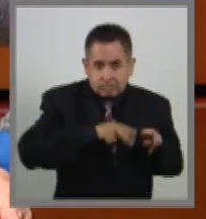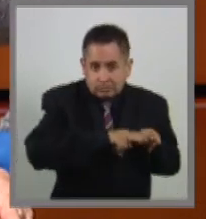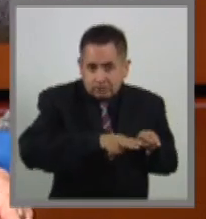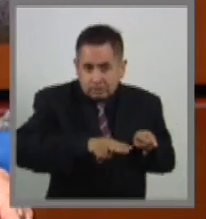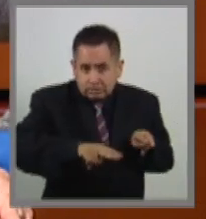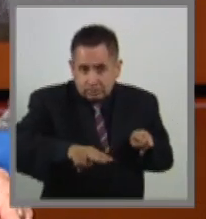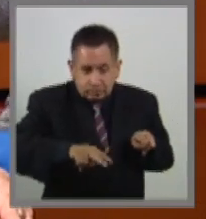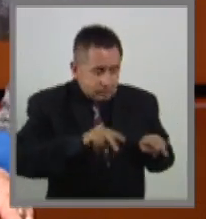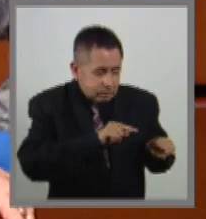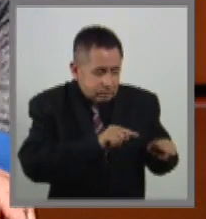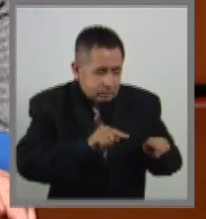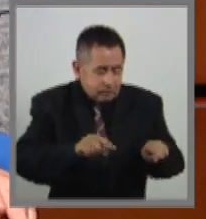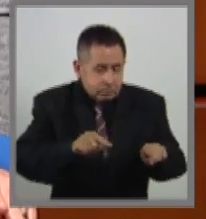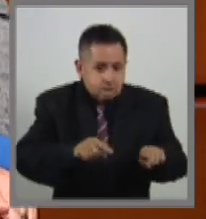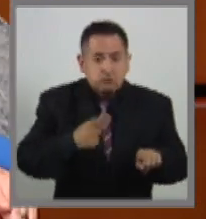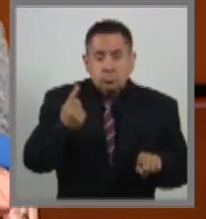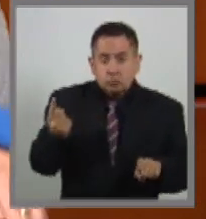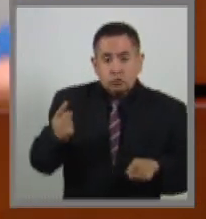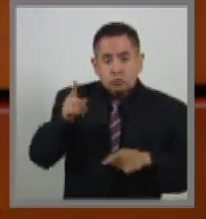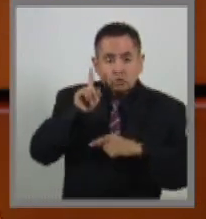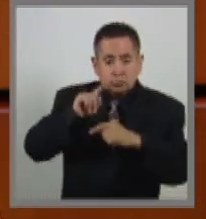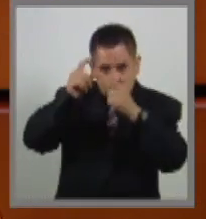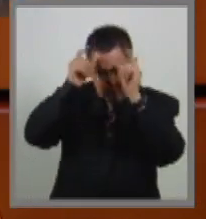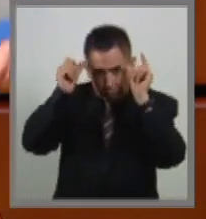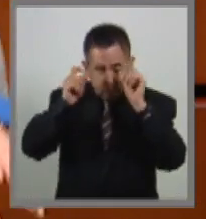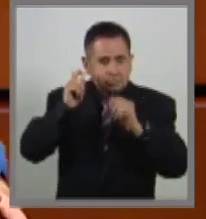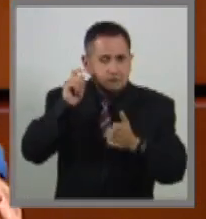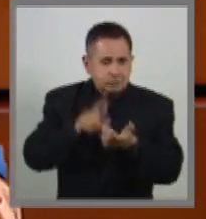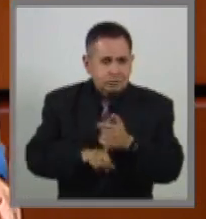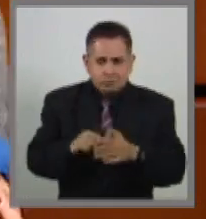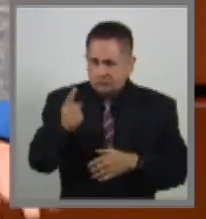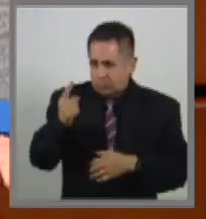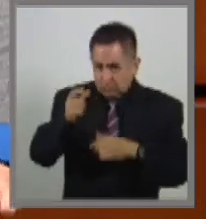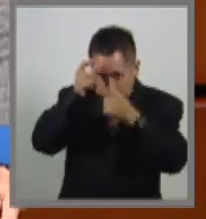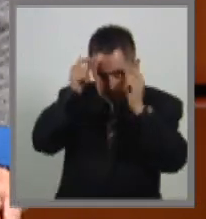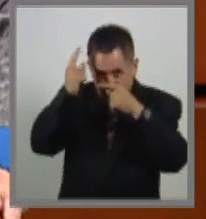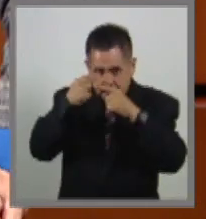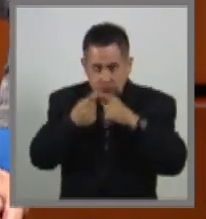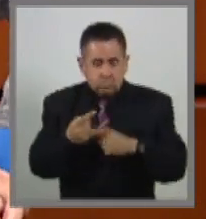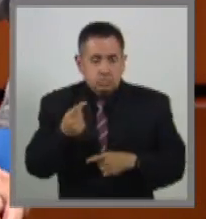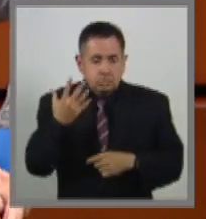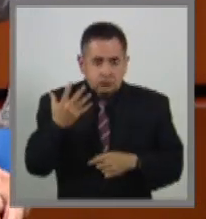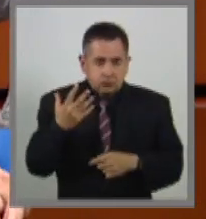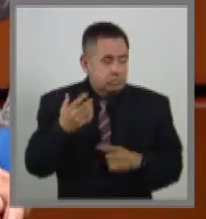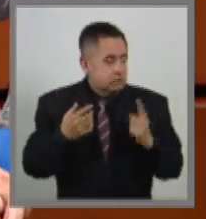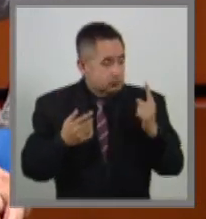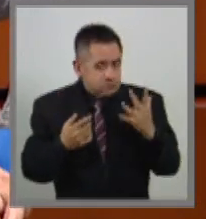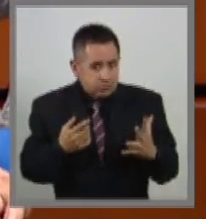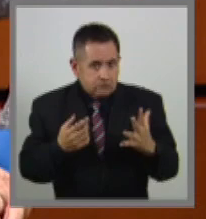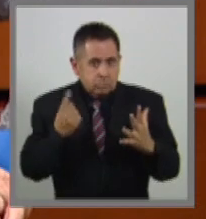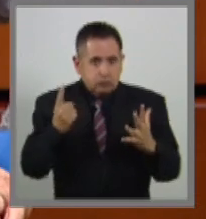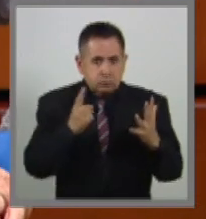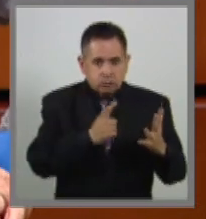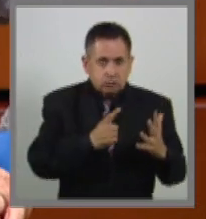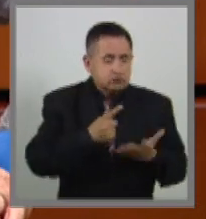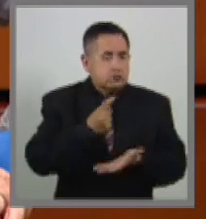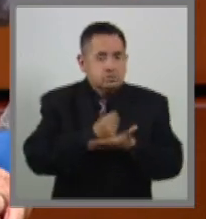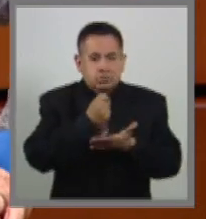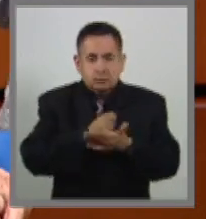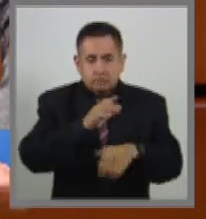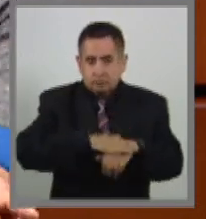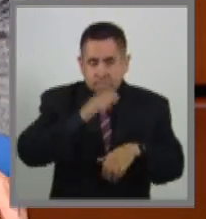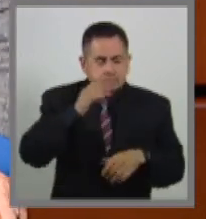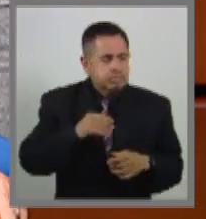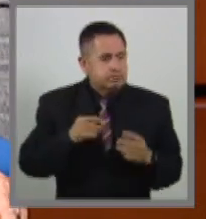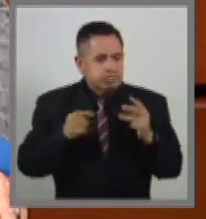15 enfermos por enfermera, cuando deberían de ser 5, y si es en terapia intensiva hasta 3.